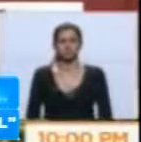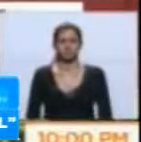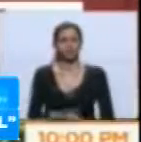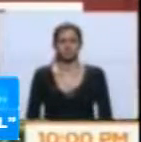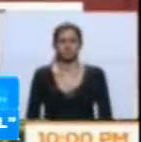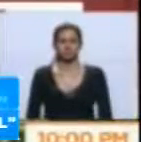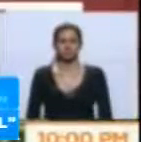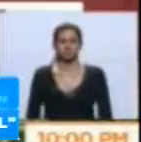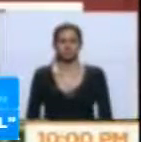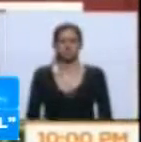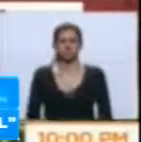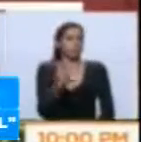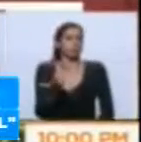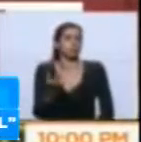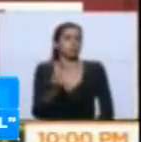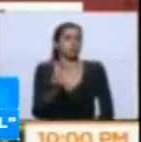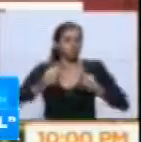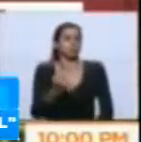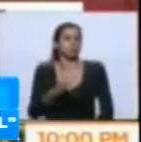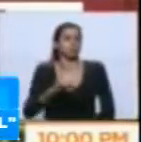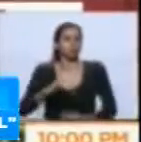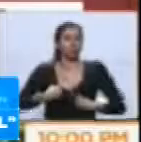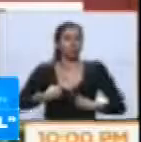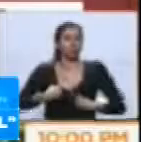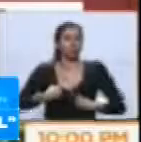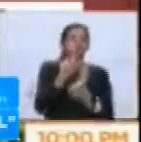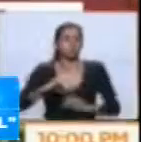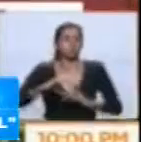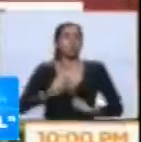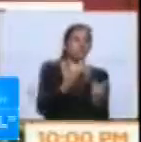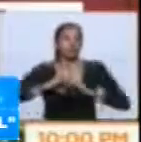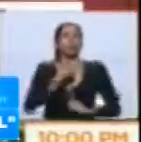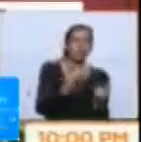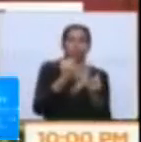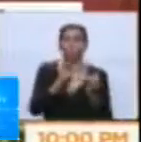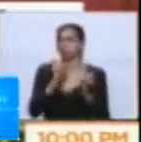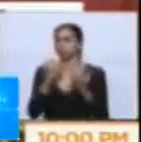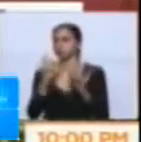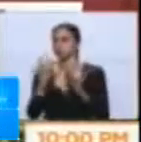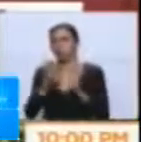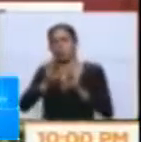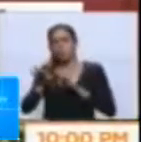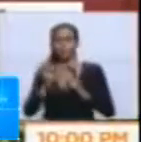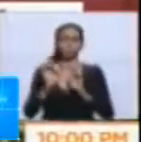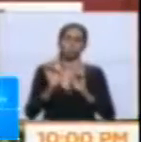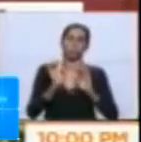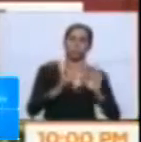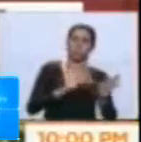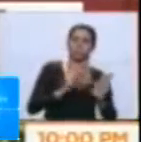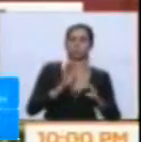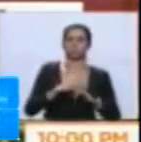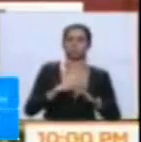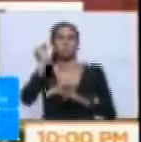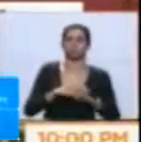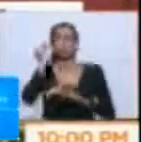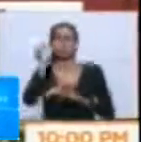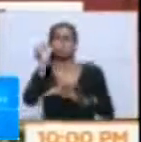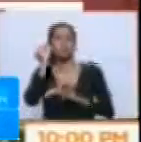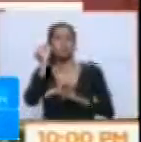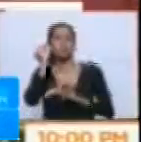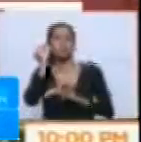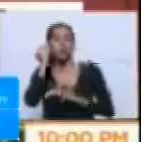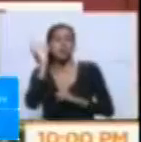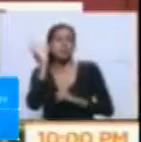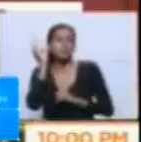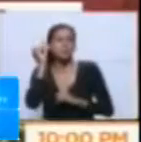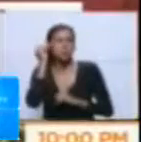su corazoncito, pues. Está bien, ese es su corazoncito. Al final, que nosotros tardáramos 10 años para descubrir que la fiscal era Deca, bueno, imagínate